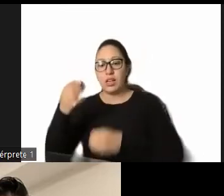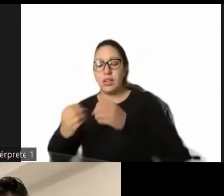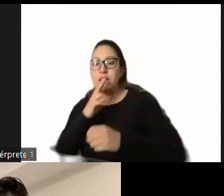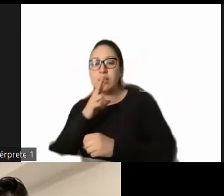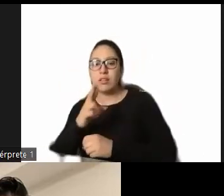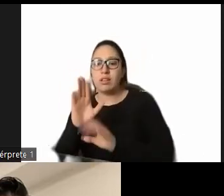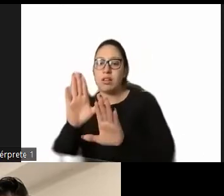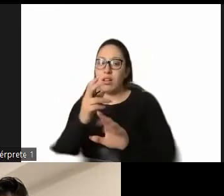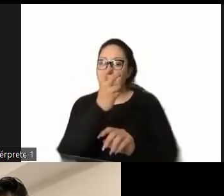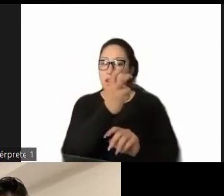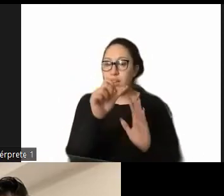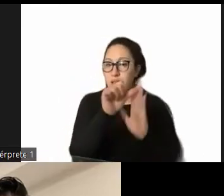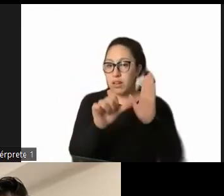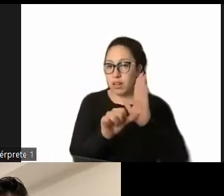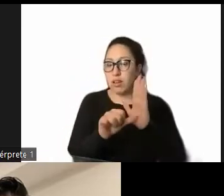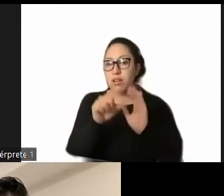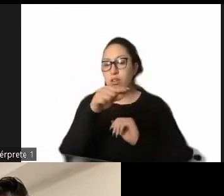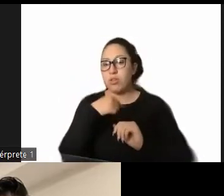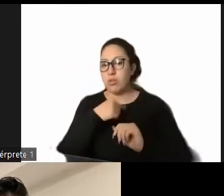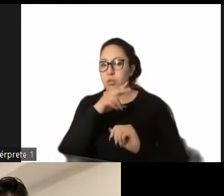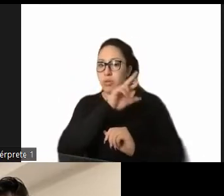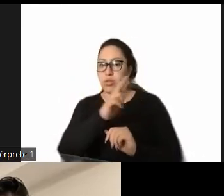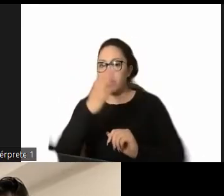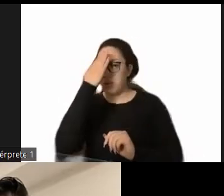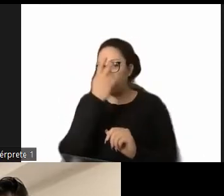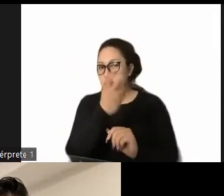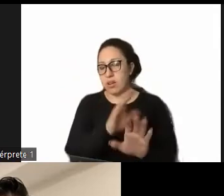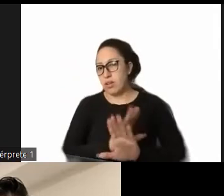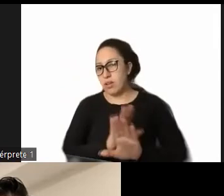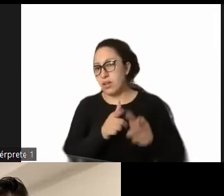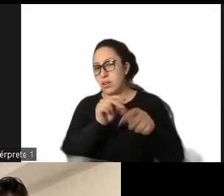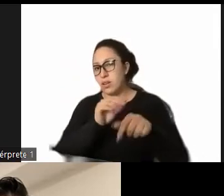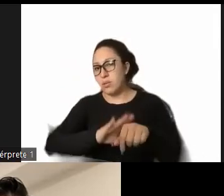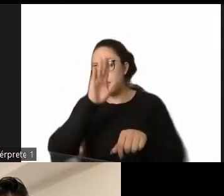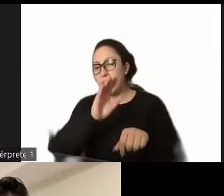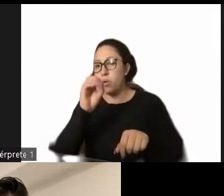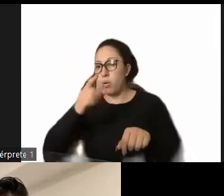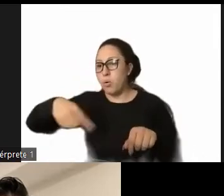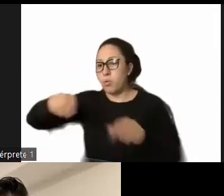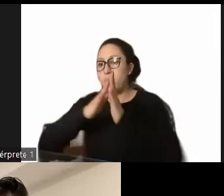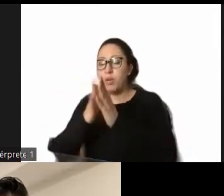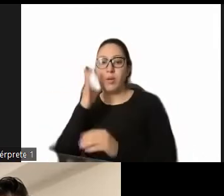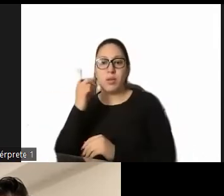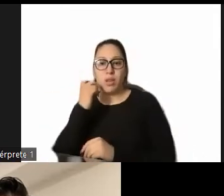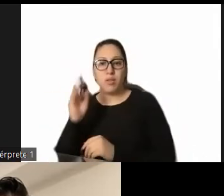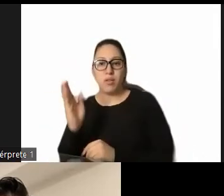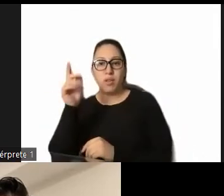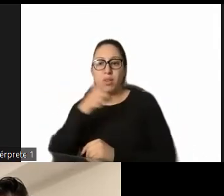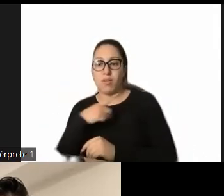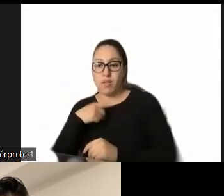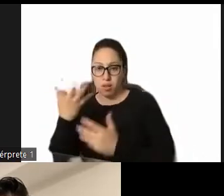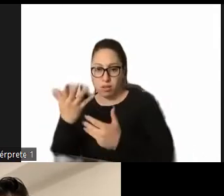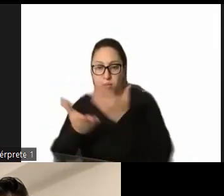esta porción normativa, bueno, invalido este artículo completo, pero legislese sobre el mismo de manera distinta,